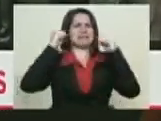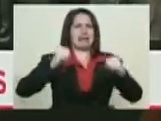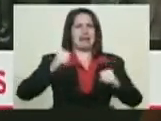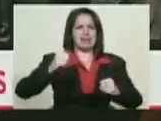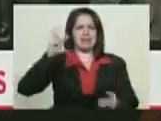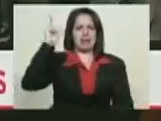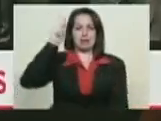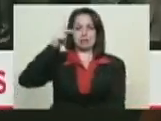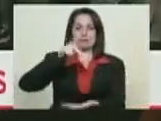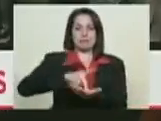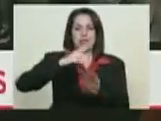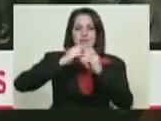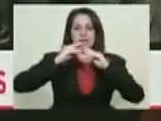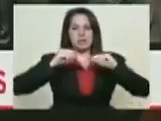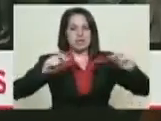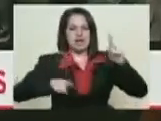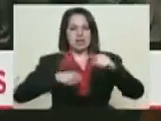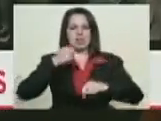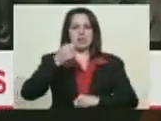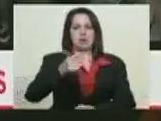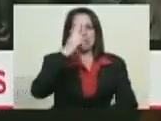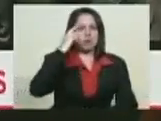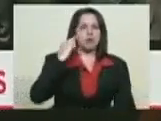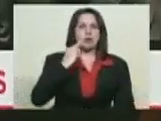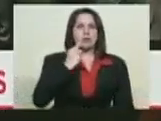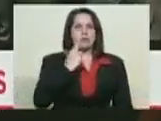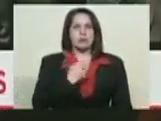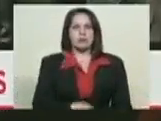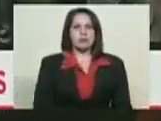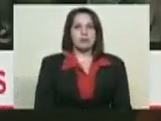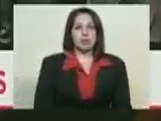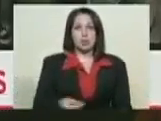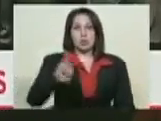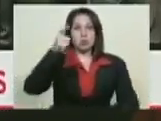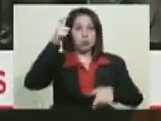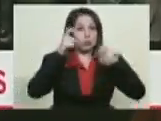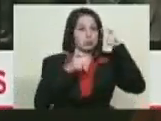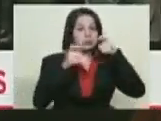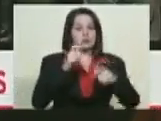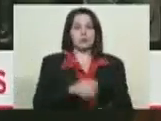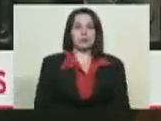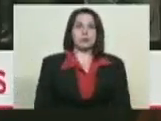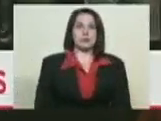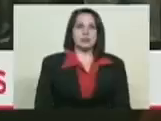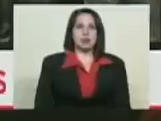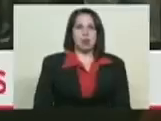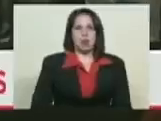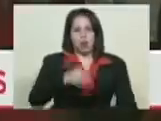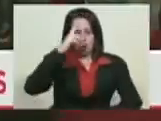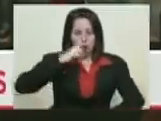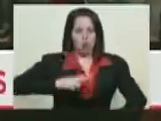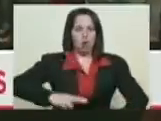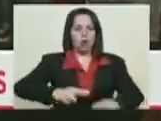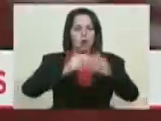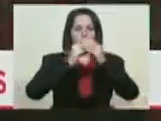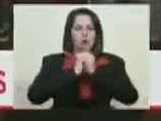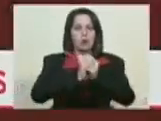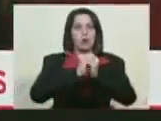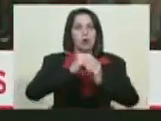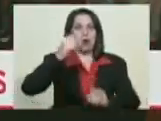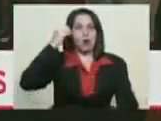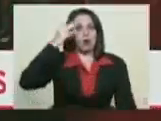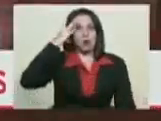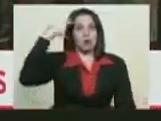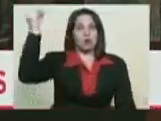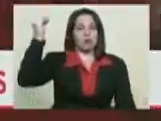esta tierra después de nuestro libertador Simón Bolívar, Hugo Chávez Frías, honor y gloria. Le dedicamos esta